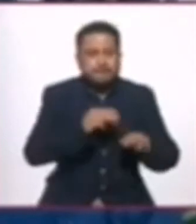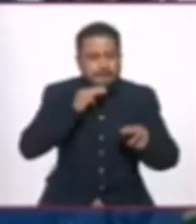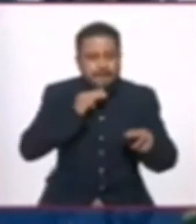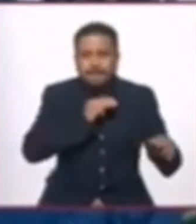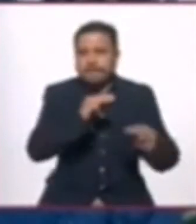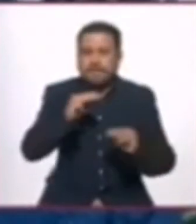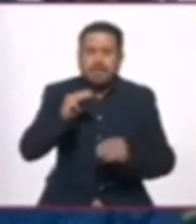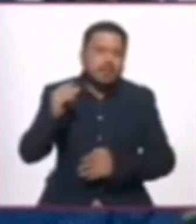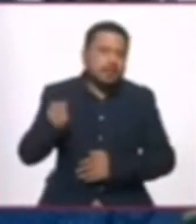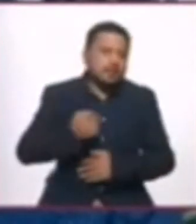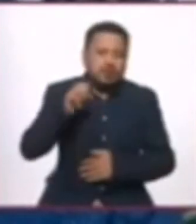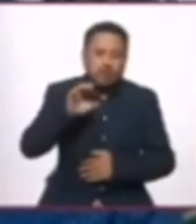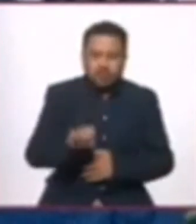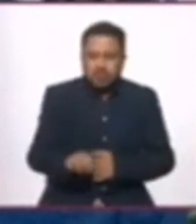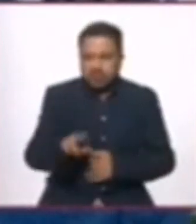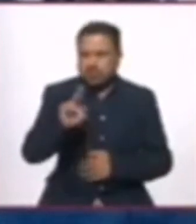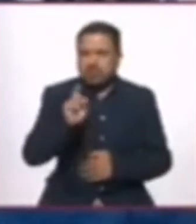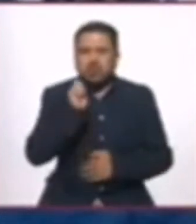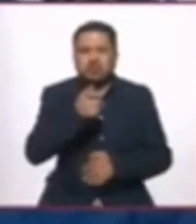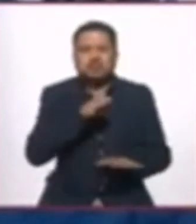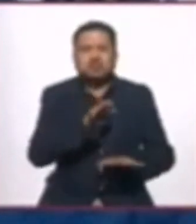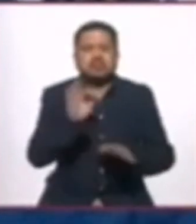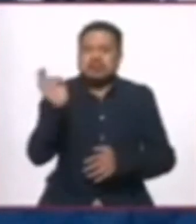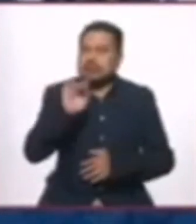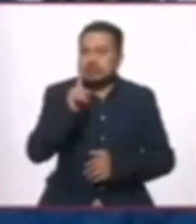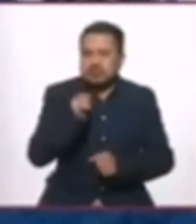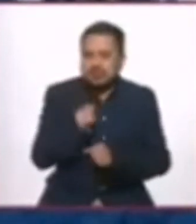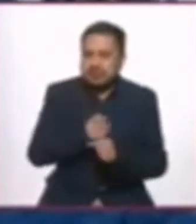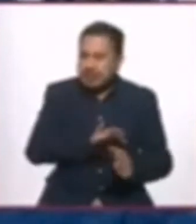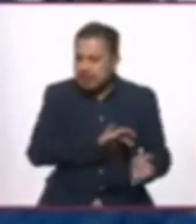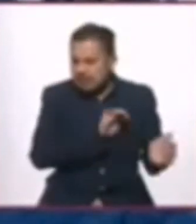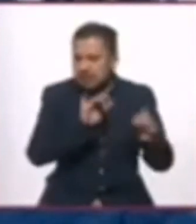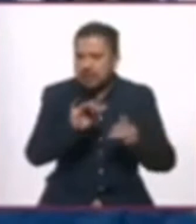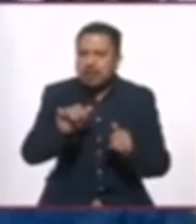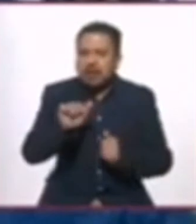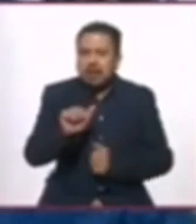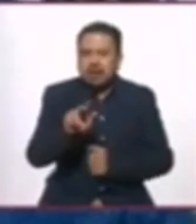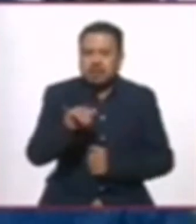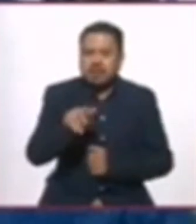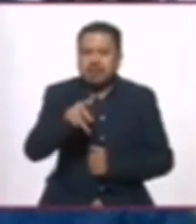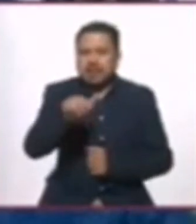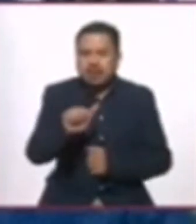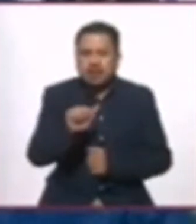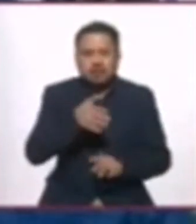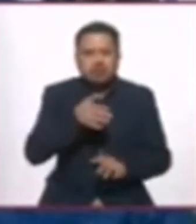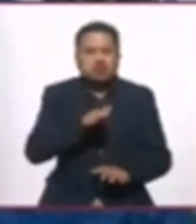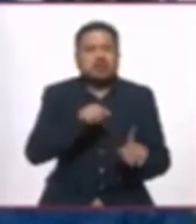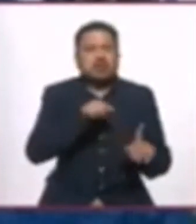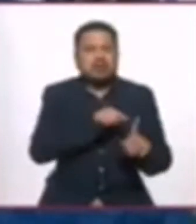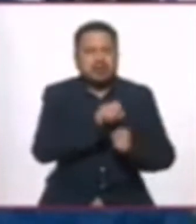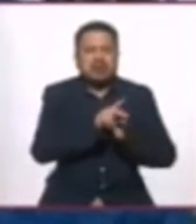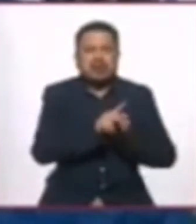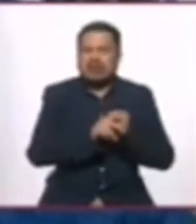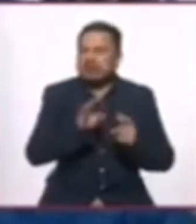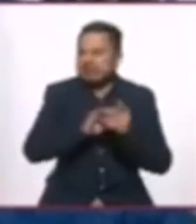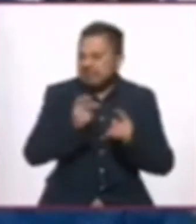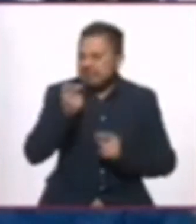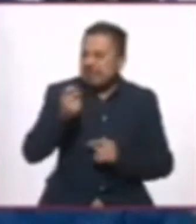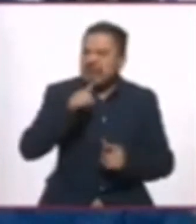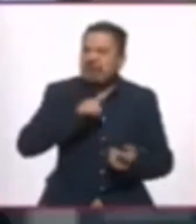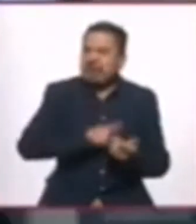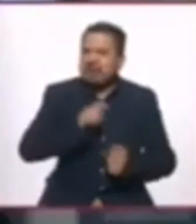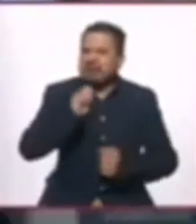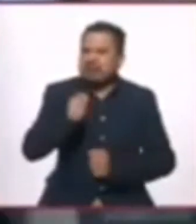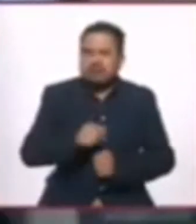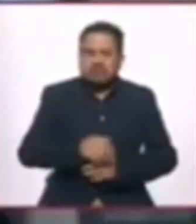su mensaje a la Asamblea General de Naciones Unidas sobre una posible embestida de Armenia contra Azerbaiyán. ¿A qué se refería el presidente Aliyev,